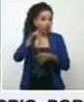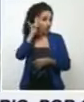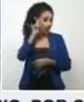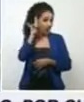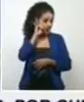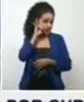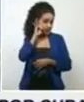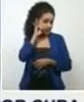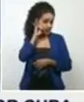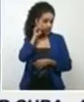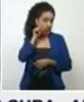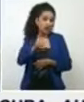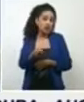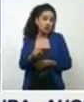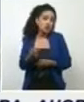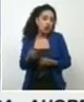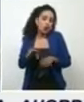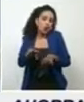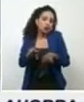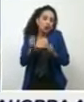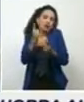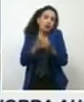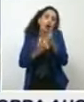es un hallazgo,